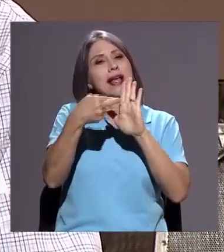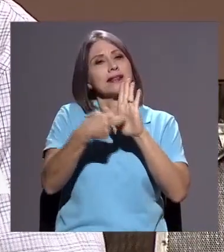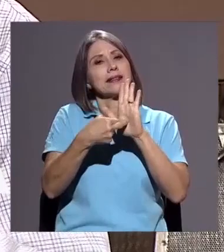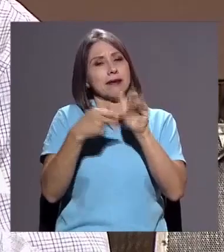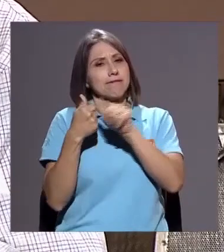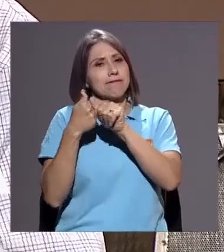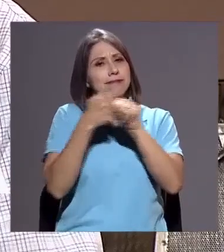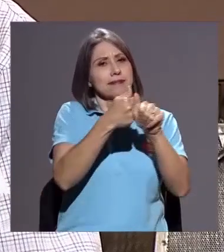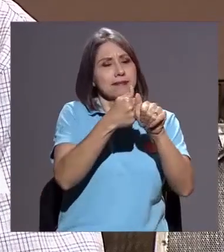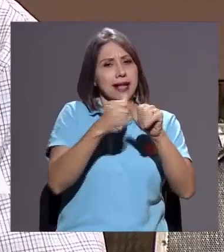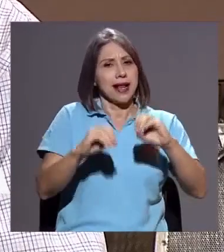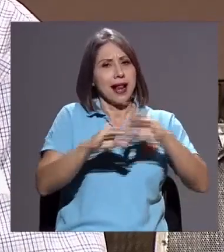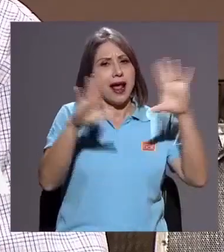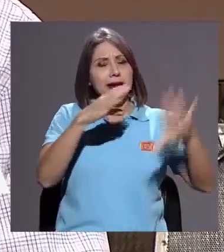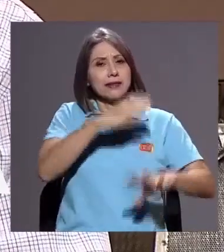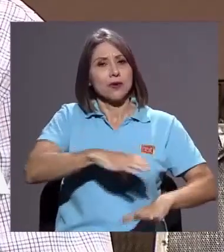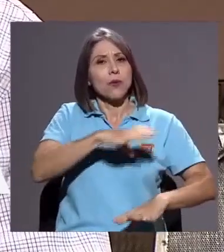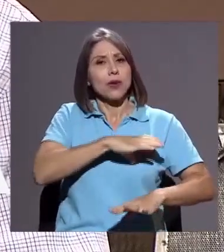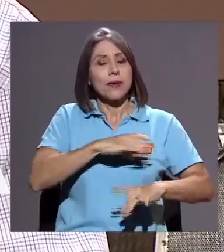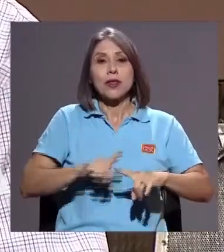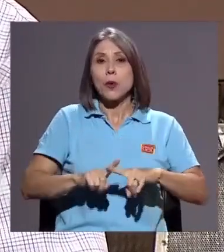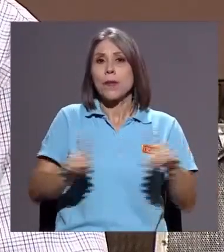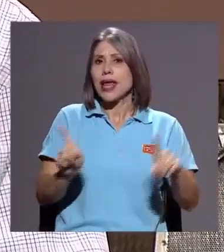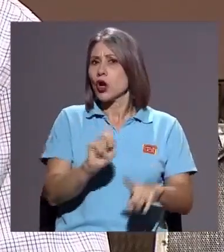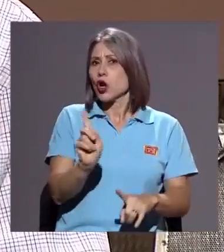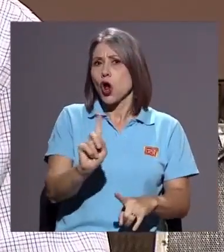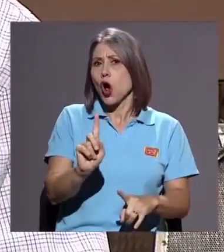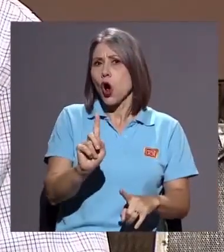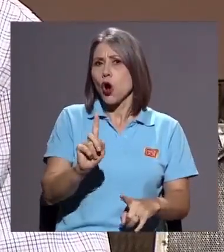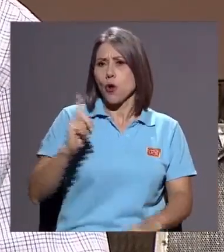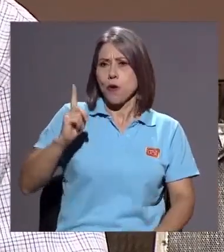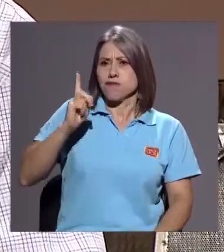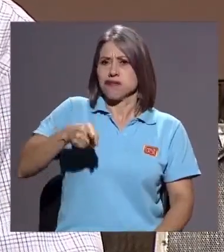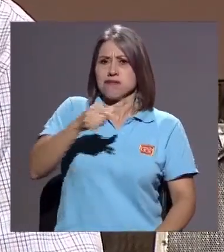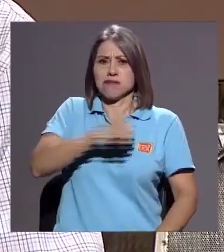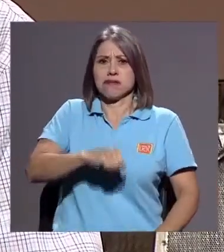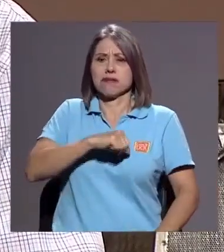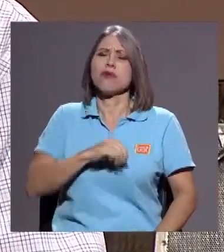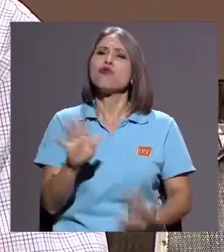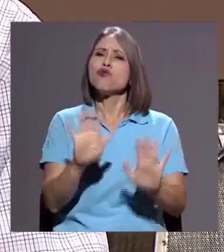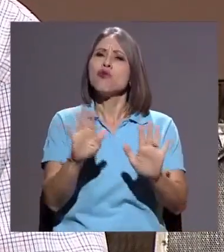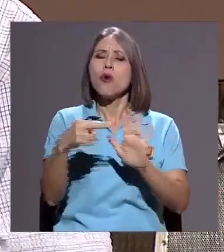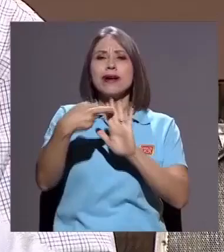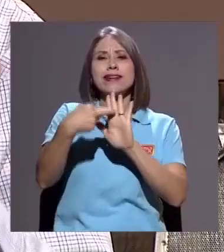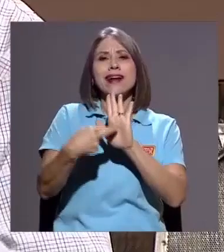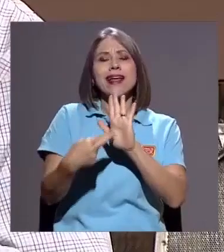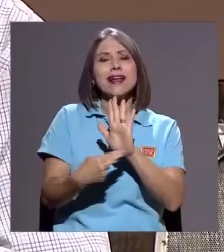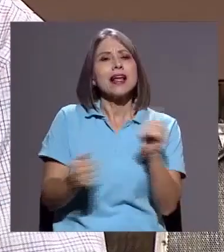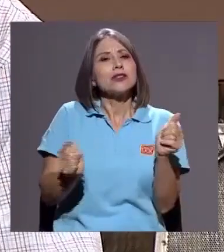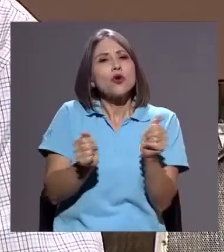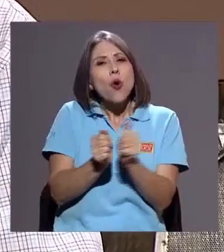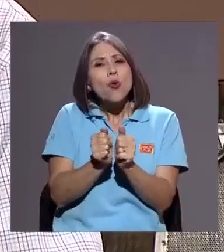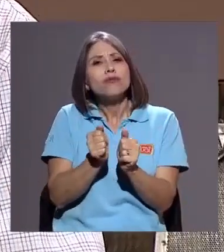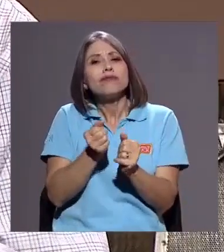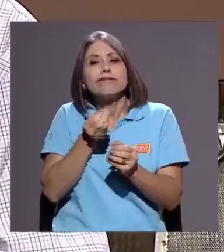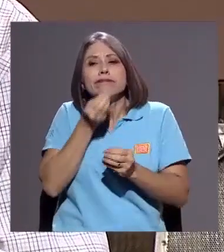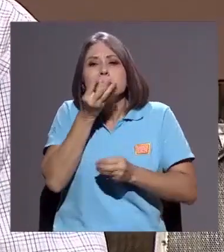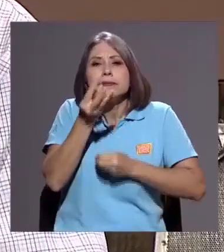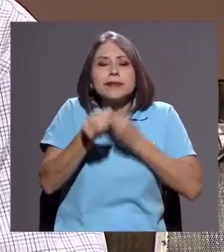comportamiento, ¿verdad? Que se esperaban, pero no ejercidas con autoritarismo, sino con persuasión, ¿verdad?